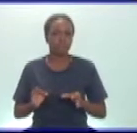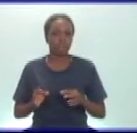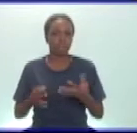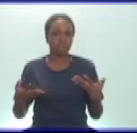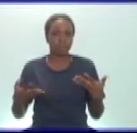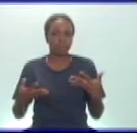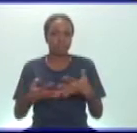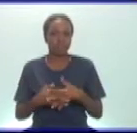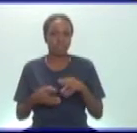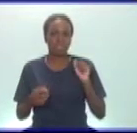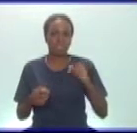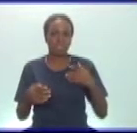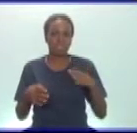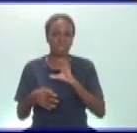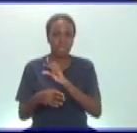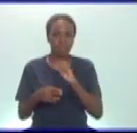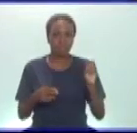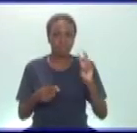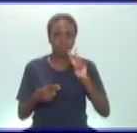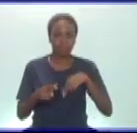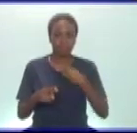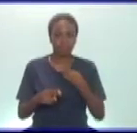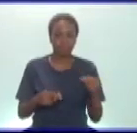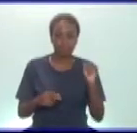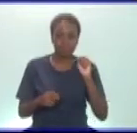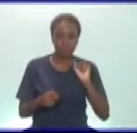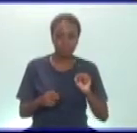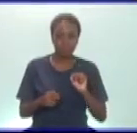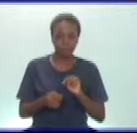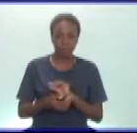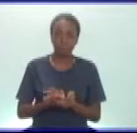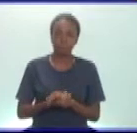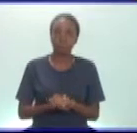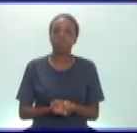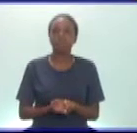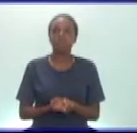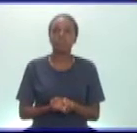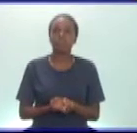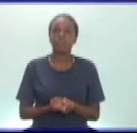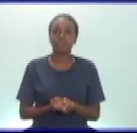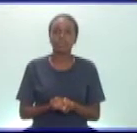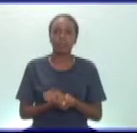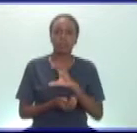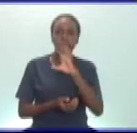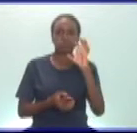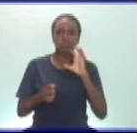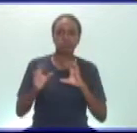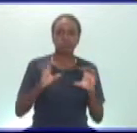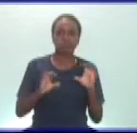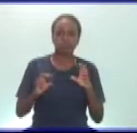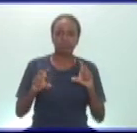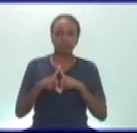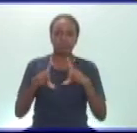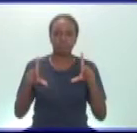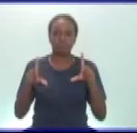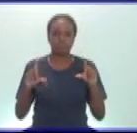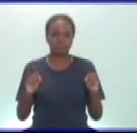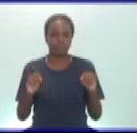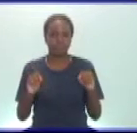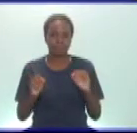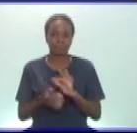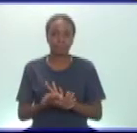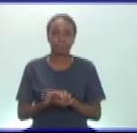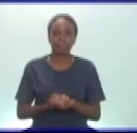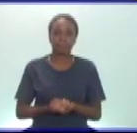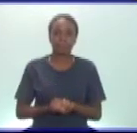gramática de esta unidad propiamente dicha. Por tanto, ¿qué usted va a localizar en el texto? En primer lugar,